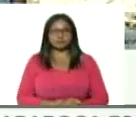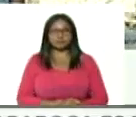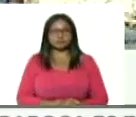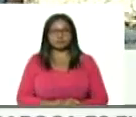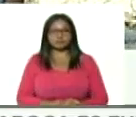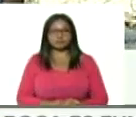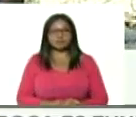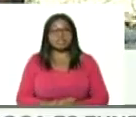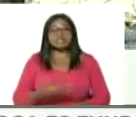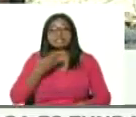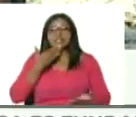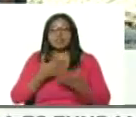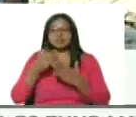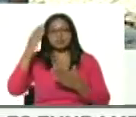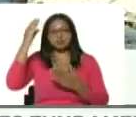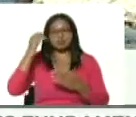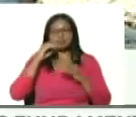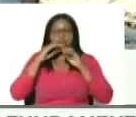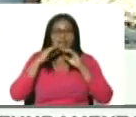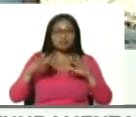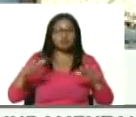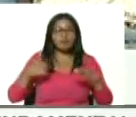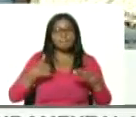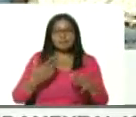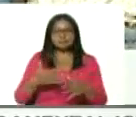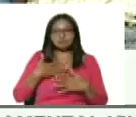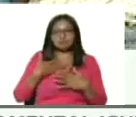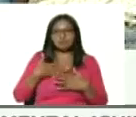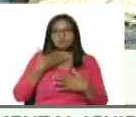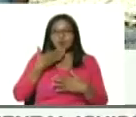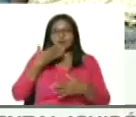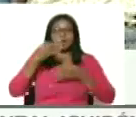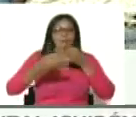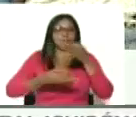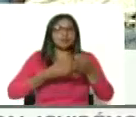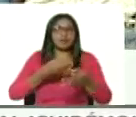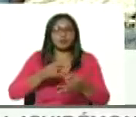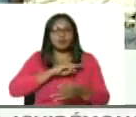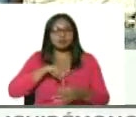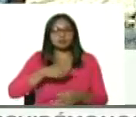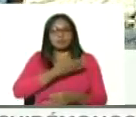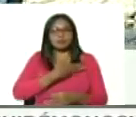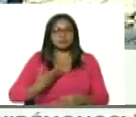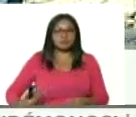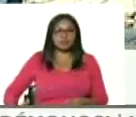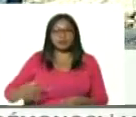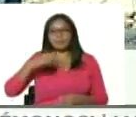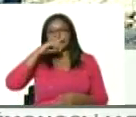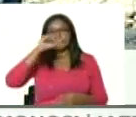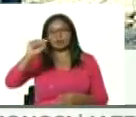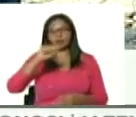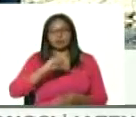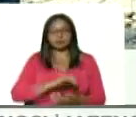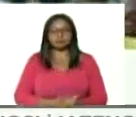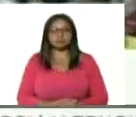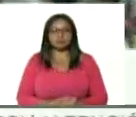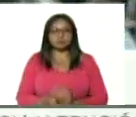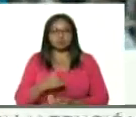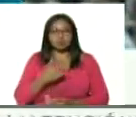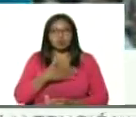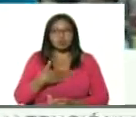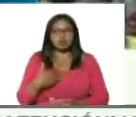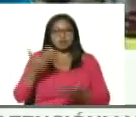Gracias a Dios por esta bendición que me ha dado de tomar el derecho de palabra con nuestro presidente Nicolás Maduro Moro. Quiero darle un